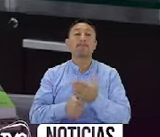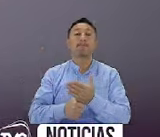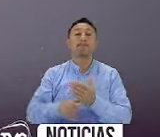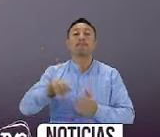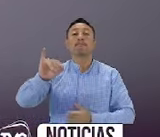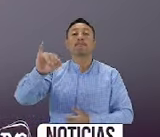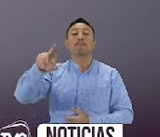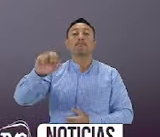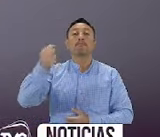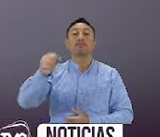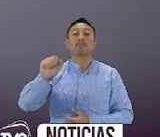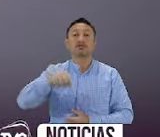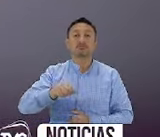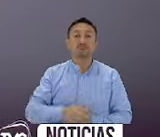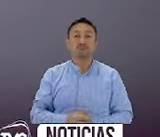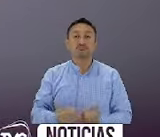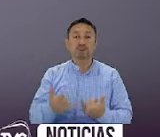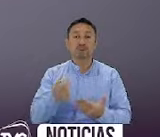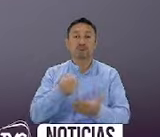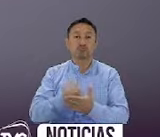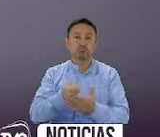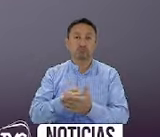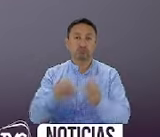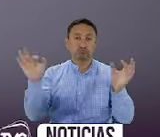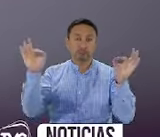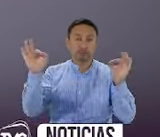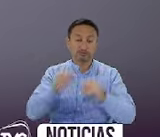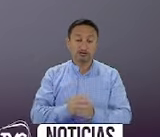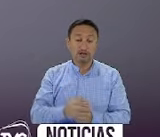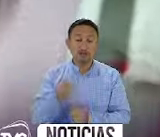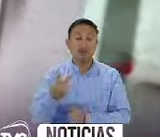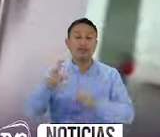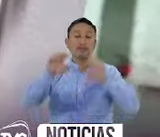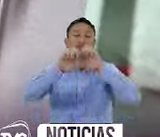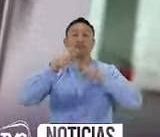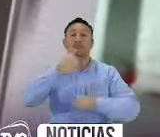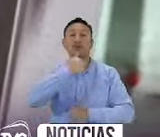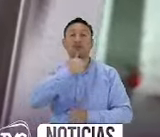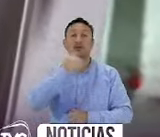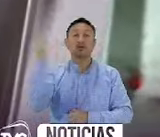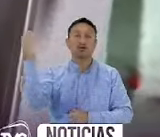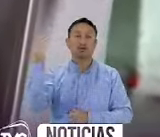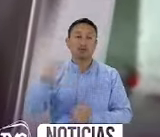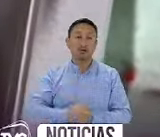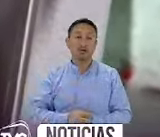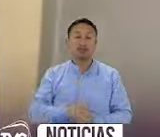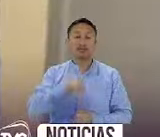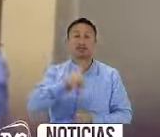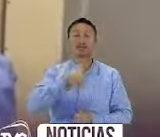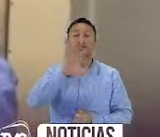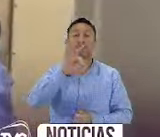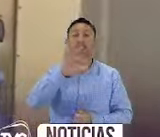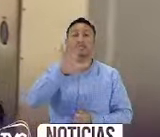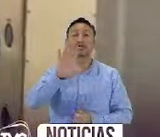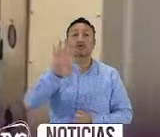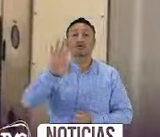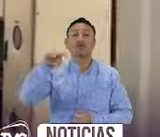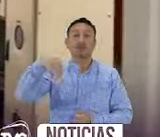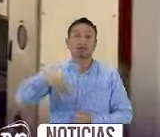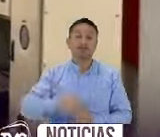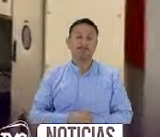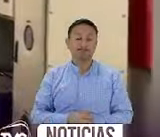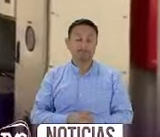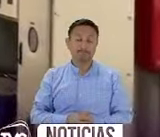la gestión para la compra de energía a dos proveedores privados de Colombia por 195 megavatios y se espera